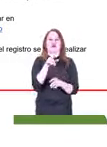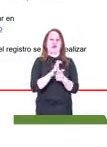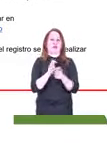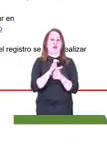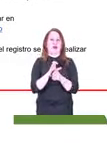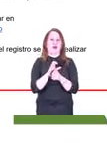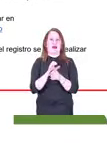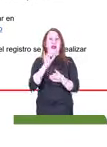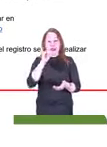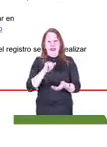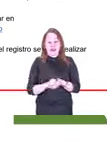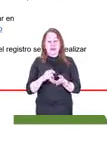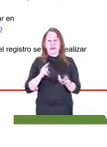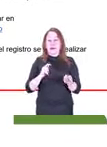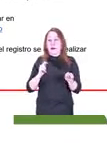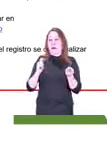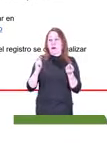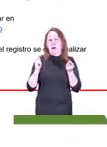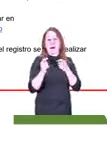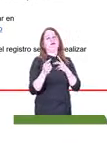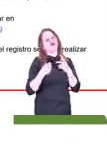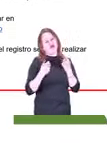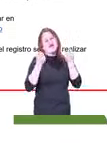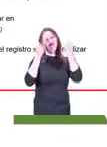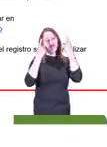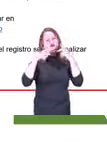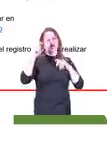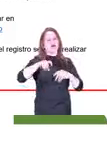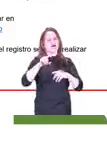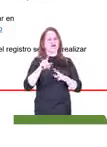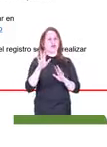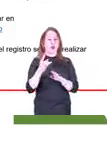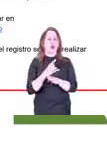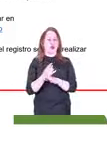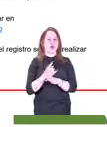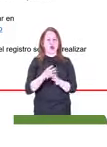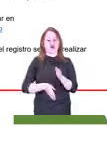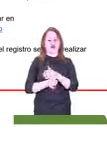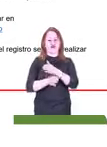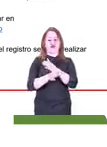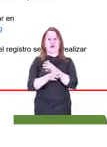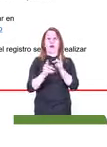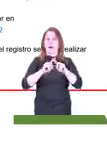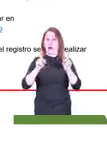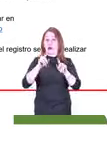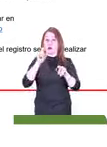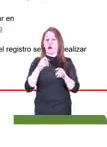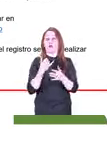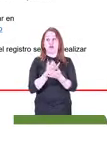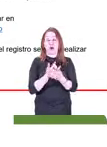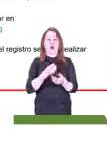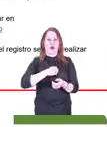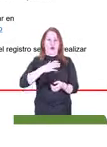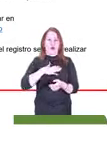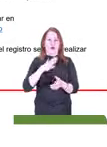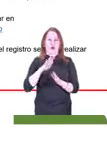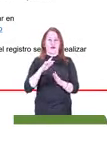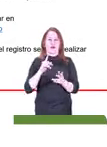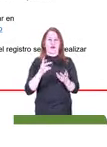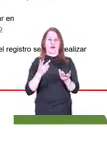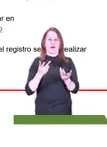esa transición en la que entendemos que es necesario seguir utilizando el vehículo privado, pues aparece esta oportunidad, esta opción